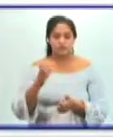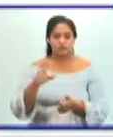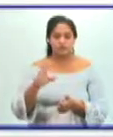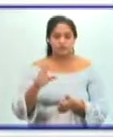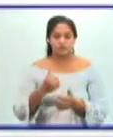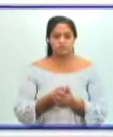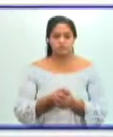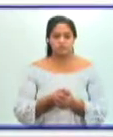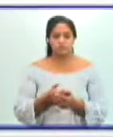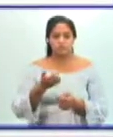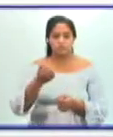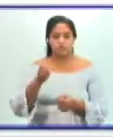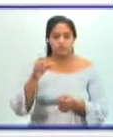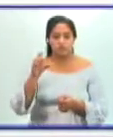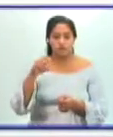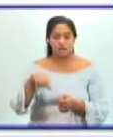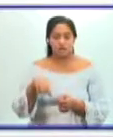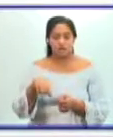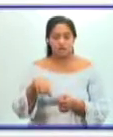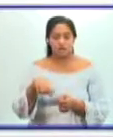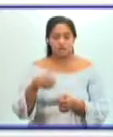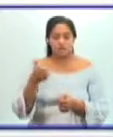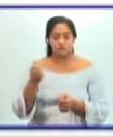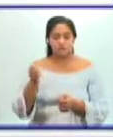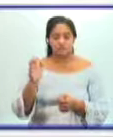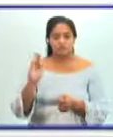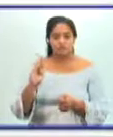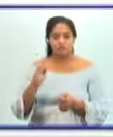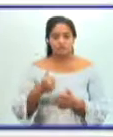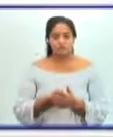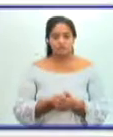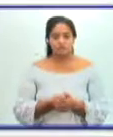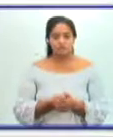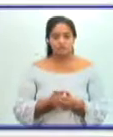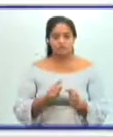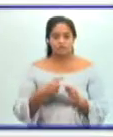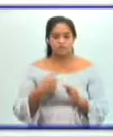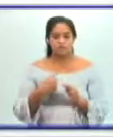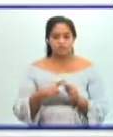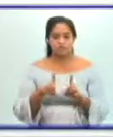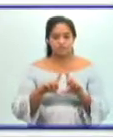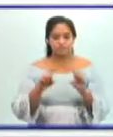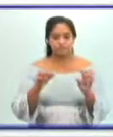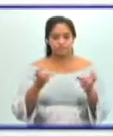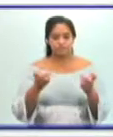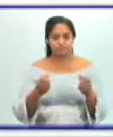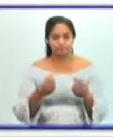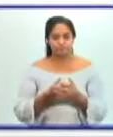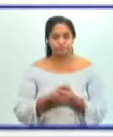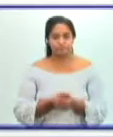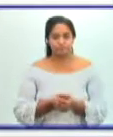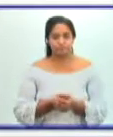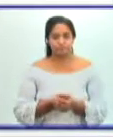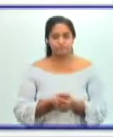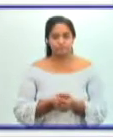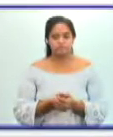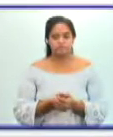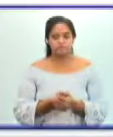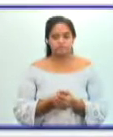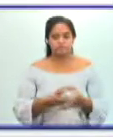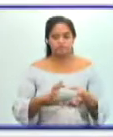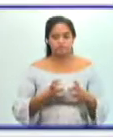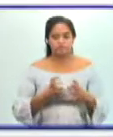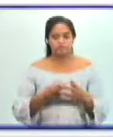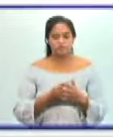AG es a AB, y te quedaría de esta manera la proporción con su fundamentación por la